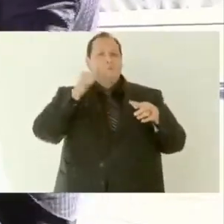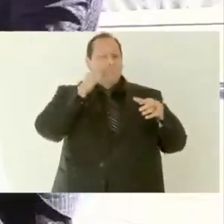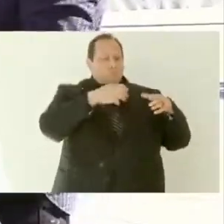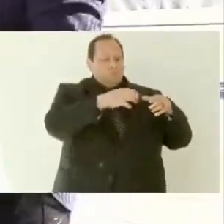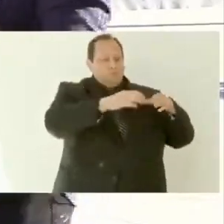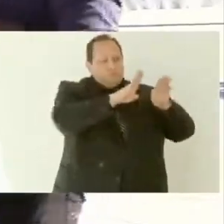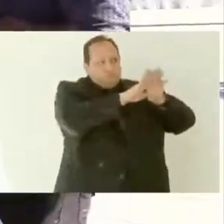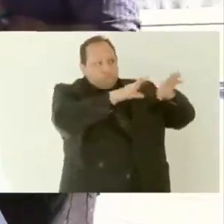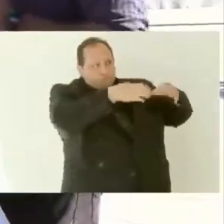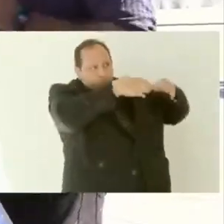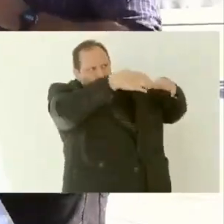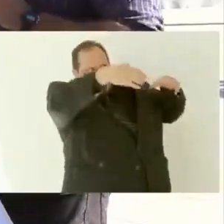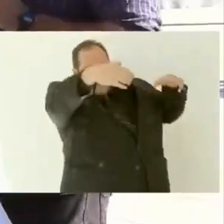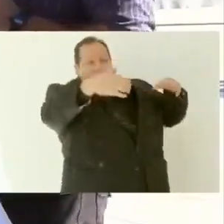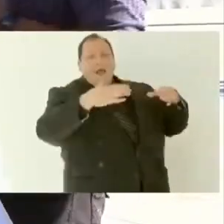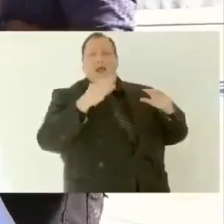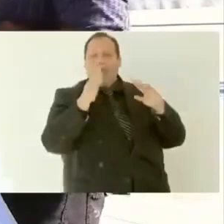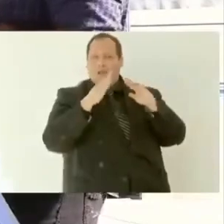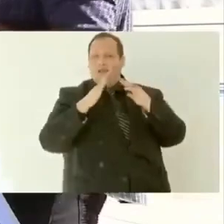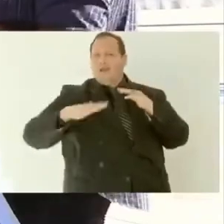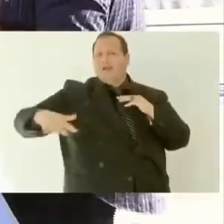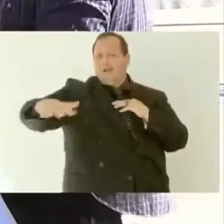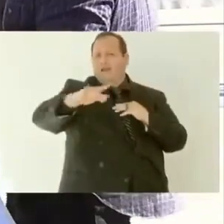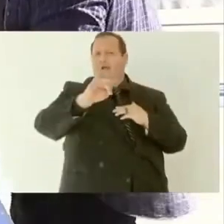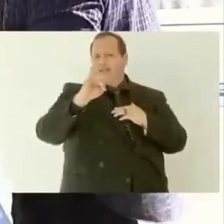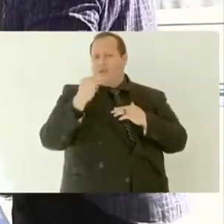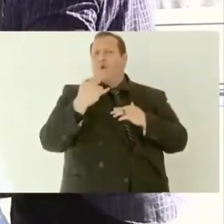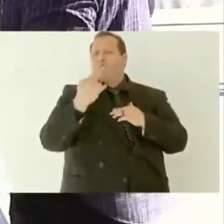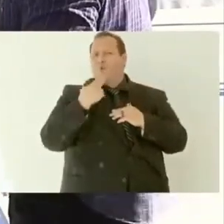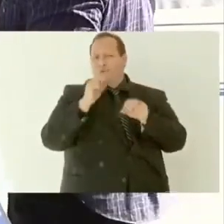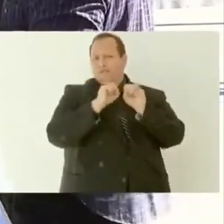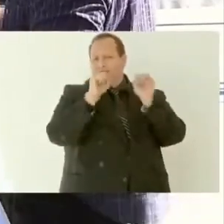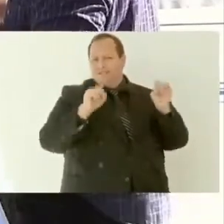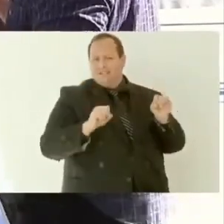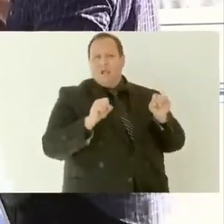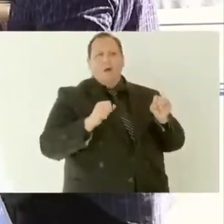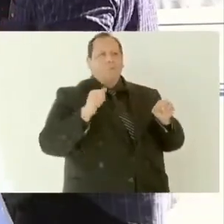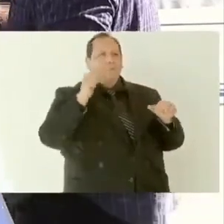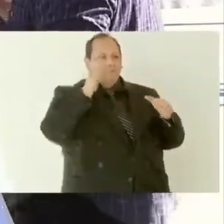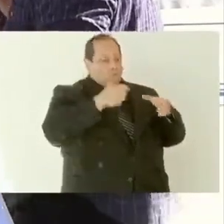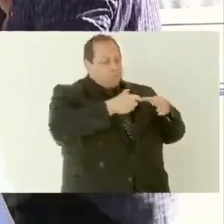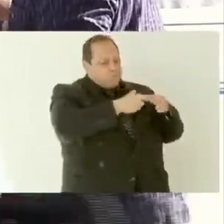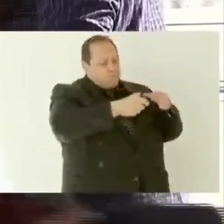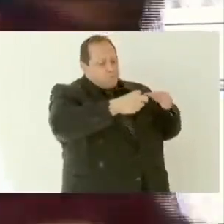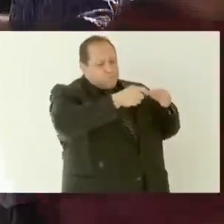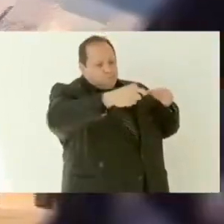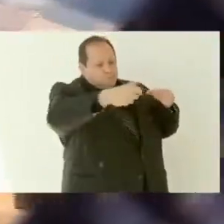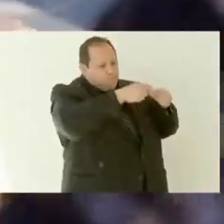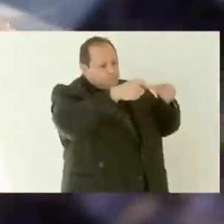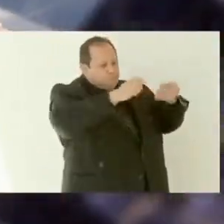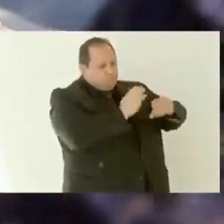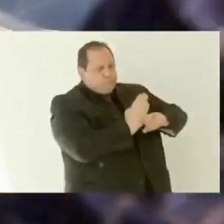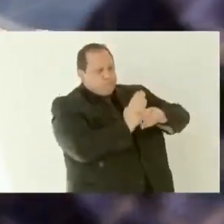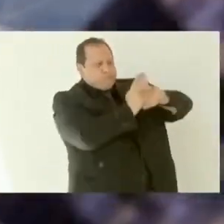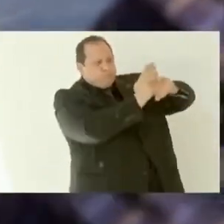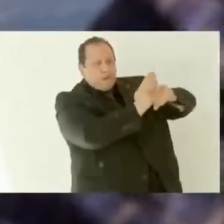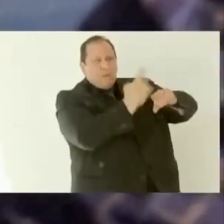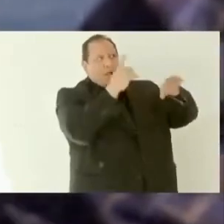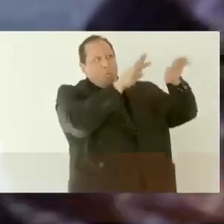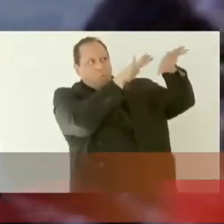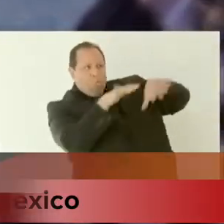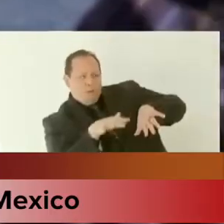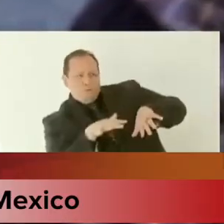ver, ¿no? Todas las viviendas en Tijuana utilizan este sistema muy típico, muy tradicional para mantener